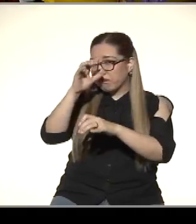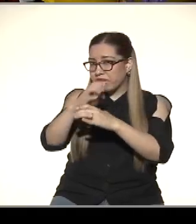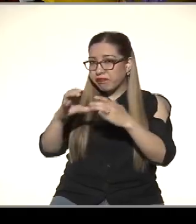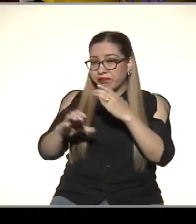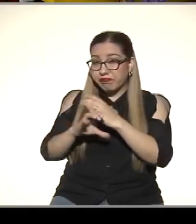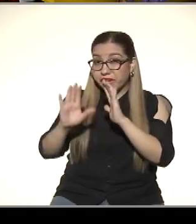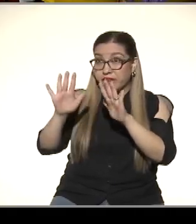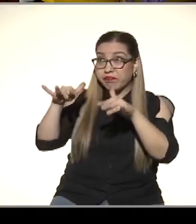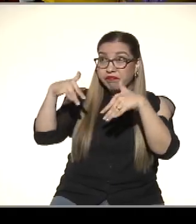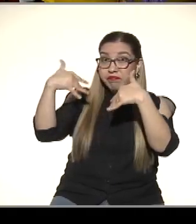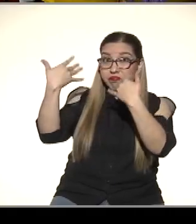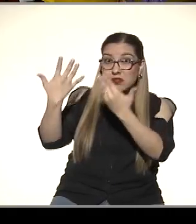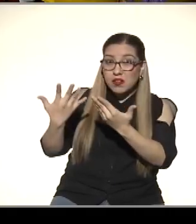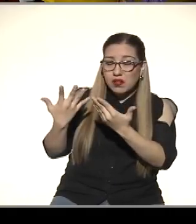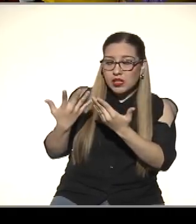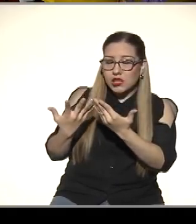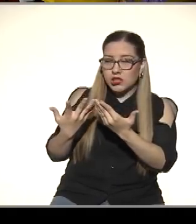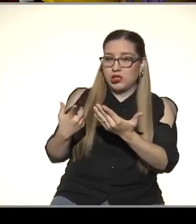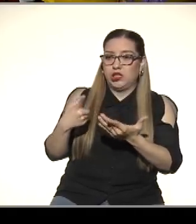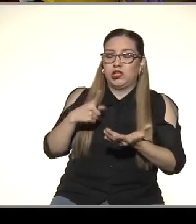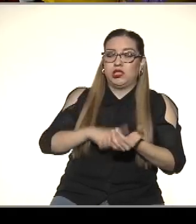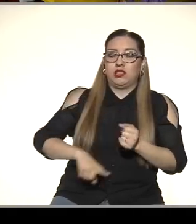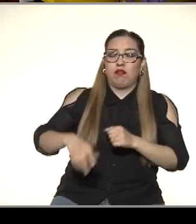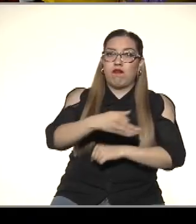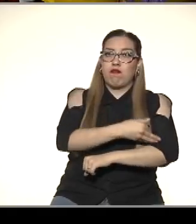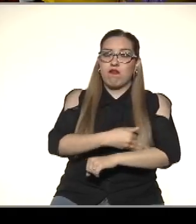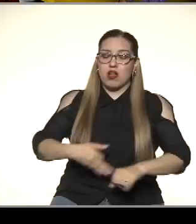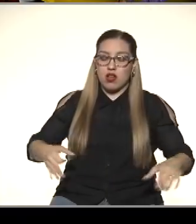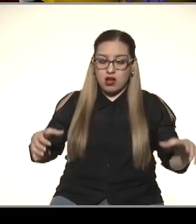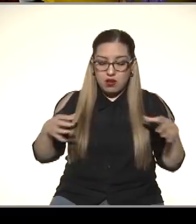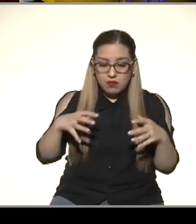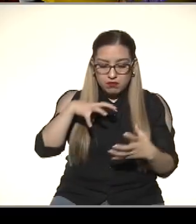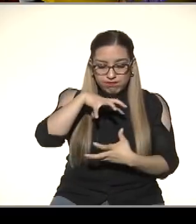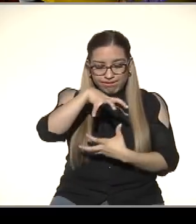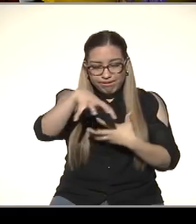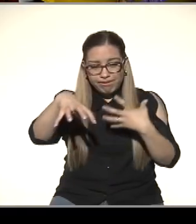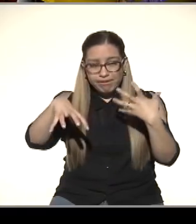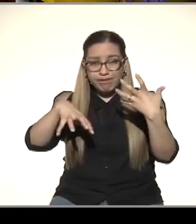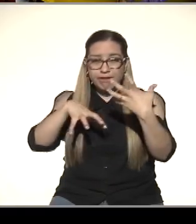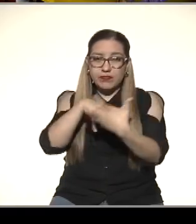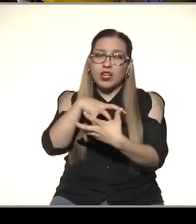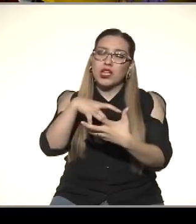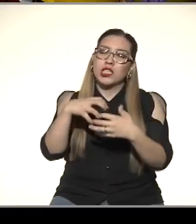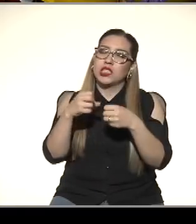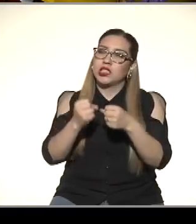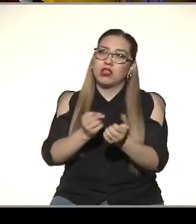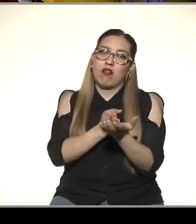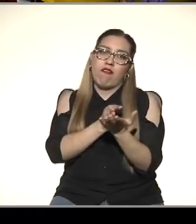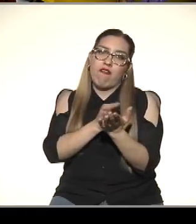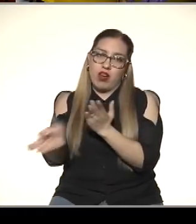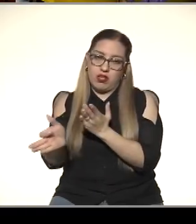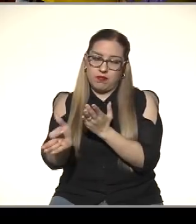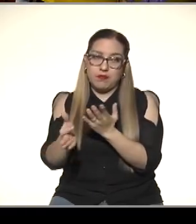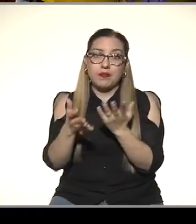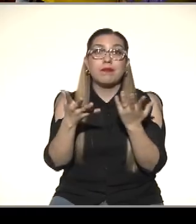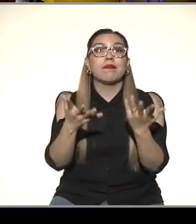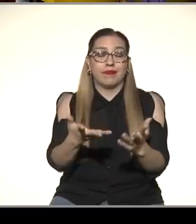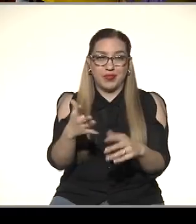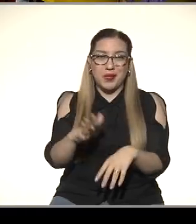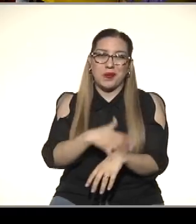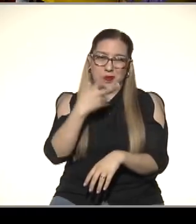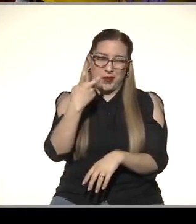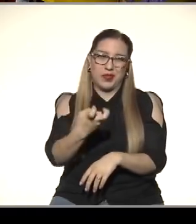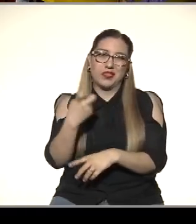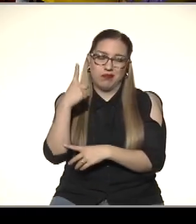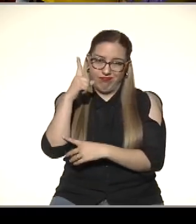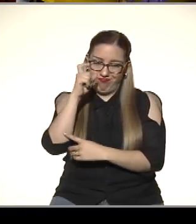mover cosas que generan o facilitan que se dé el escenario de una infidelidad. Sí. Por eso es que es tan